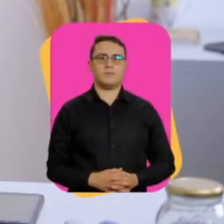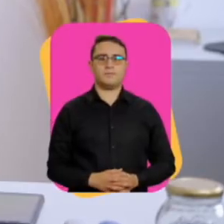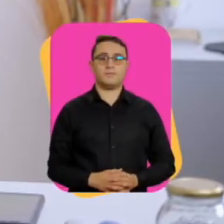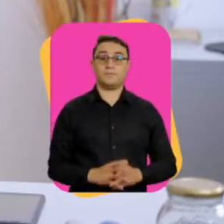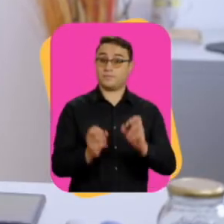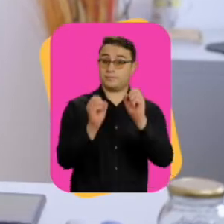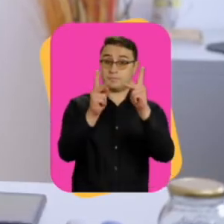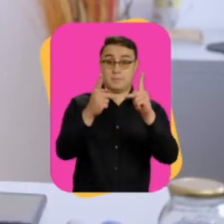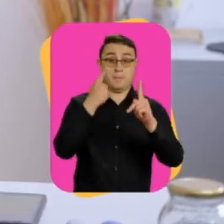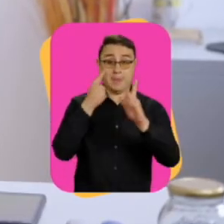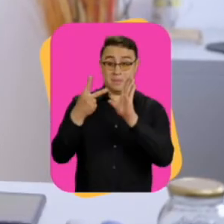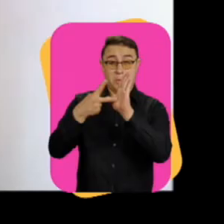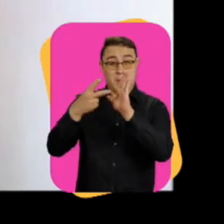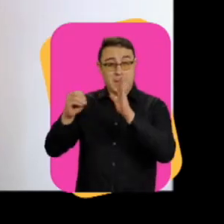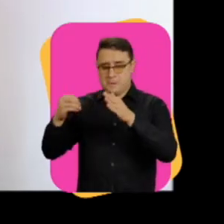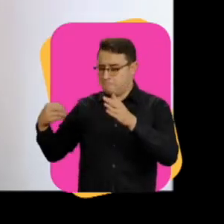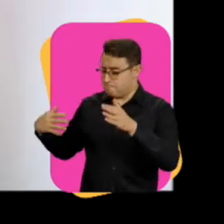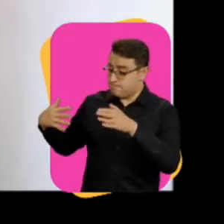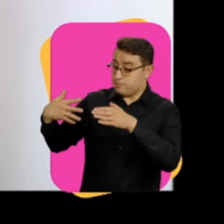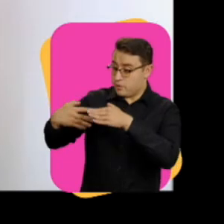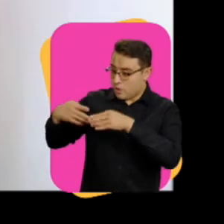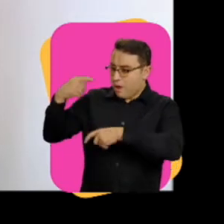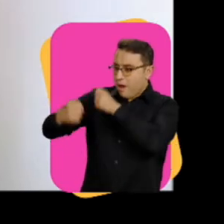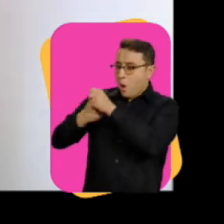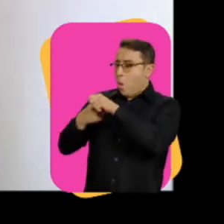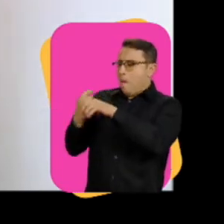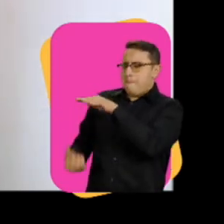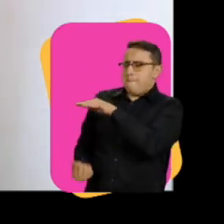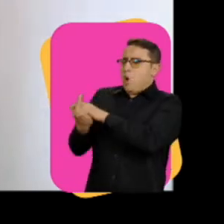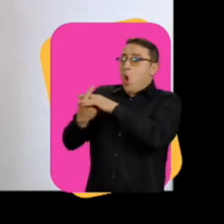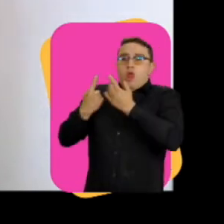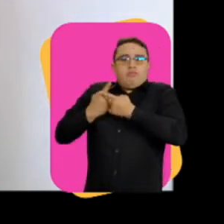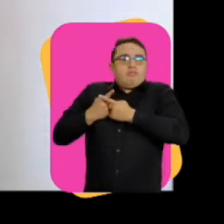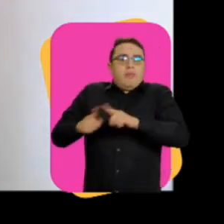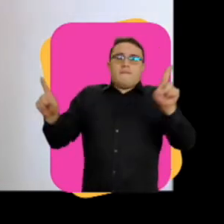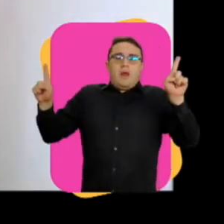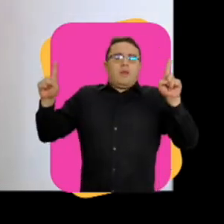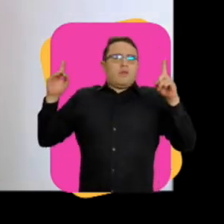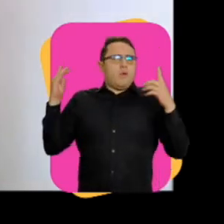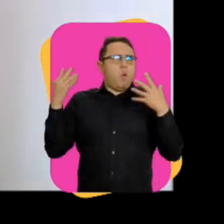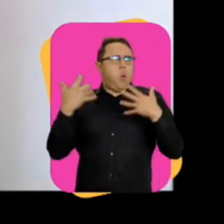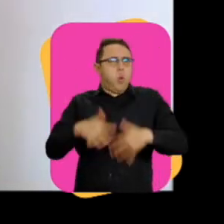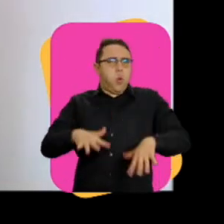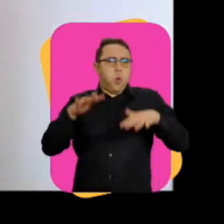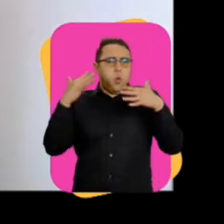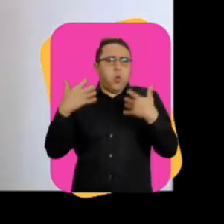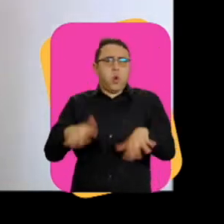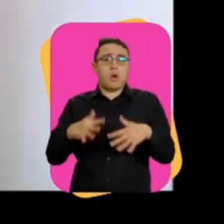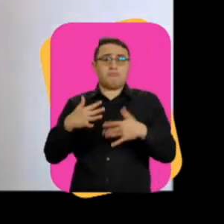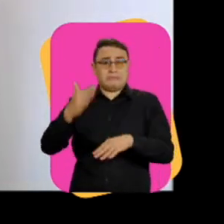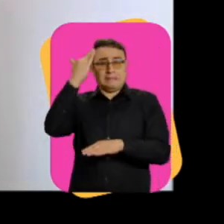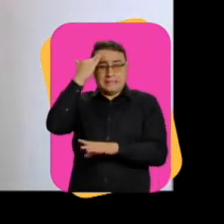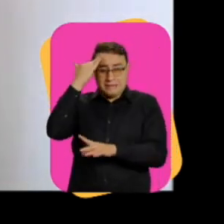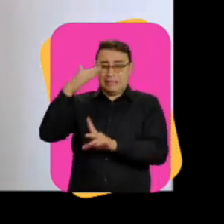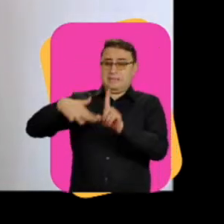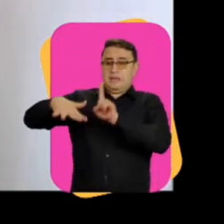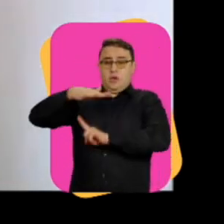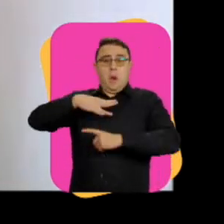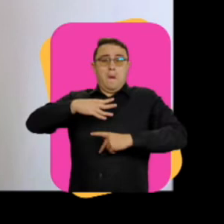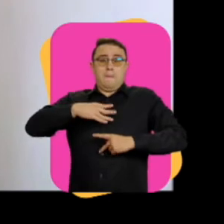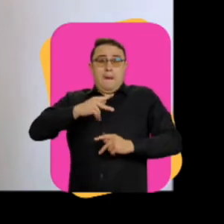Ok, pues 2020 fue un año pues, diferente para todos, difícil en muchos casos, por supuesto desde lo personal,